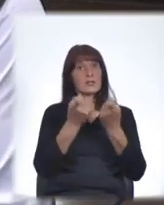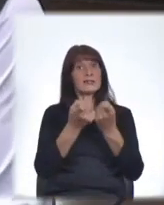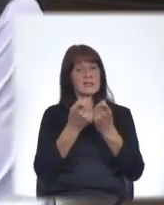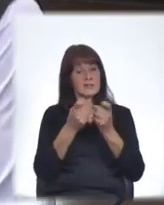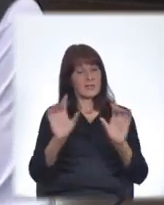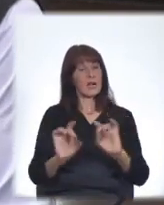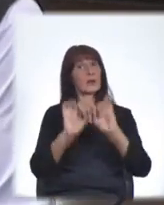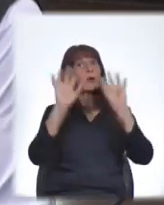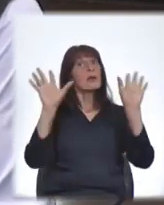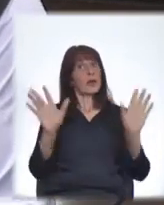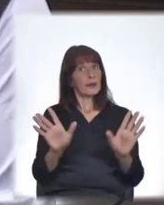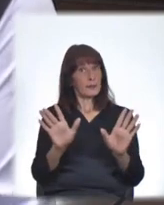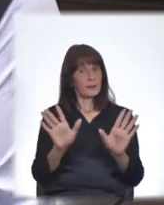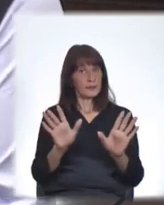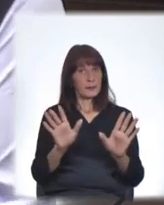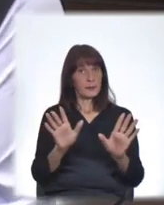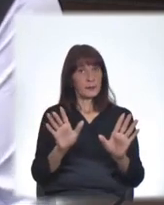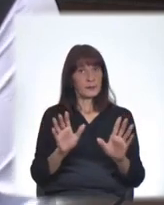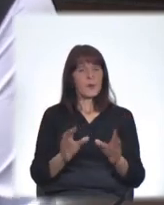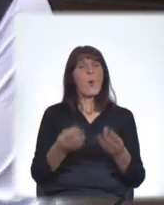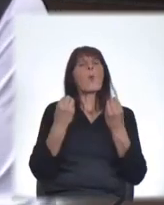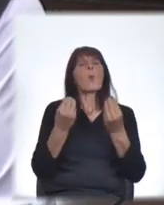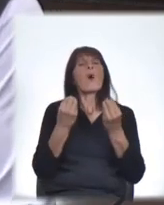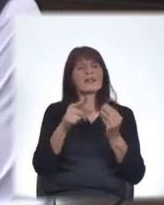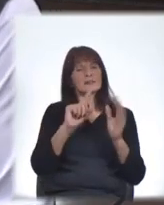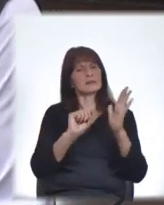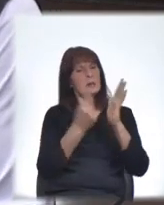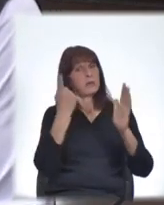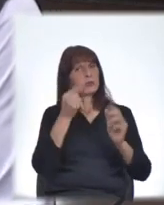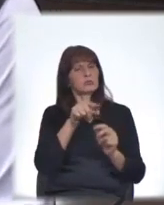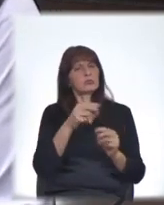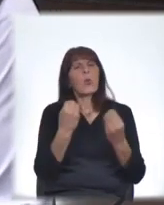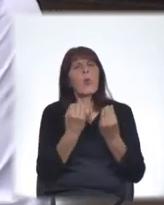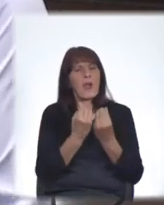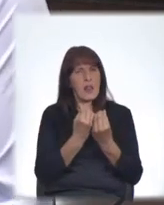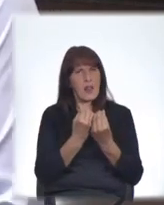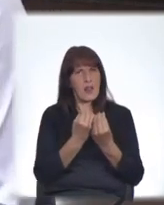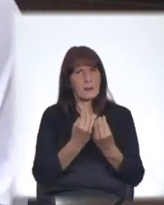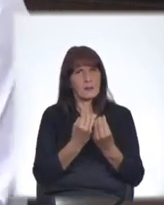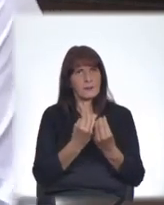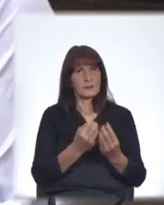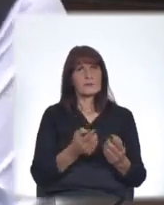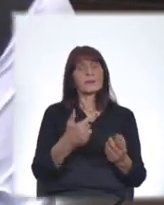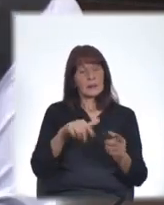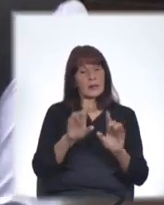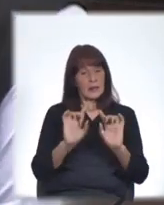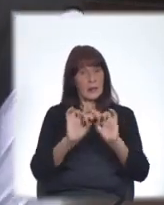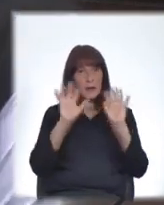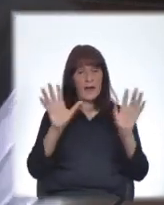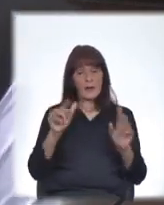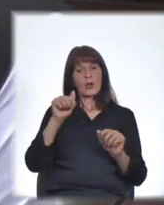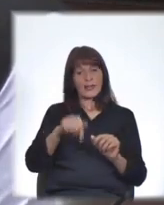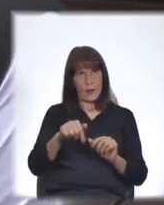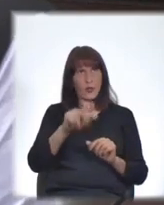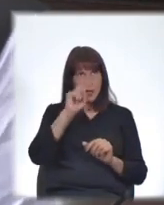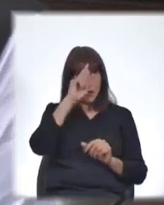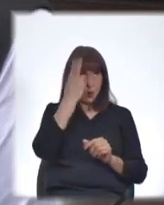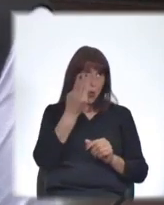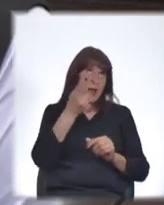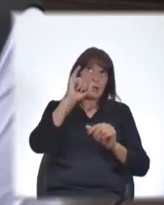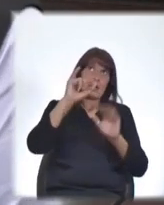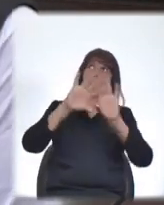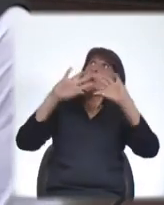en definitiva, cuál es el punto de partida. Y claramente que el país hoy transita, como el